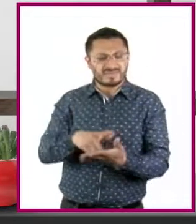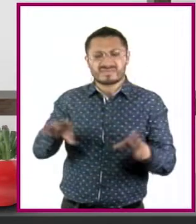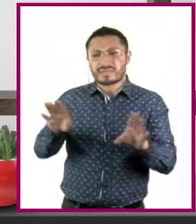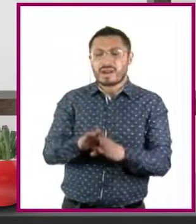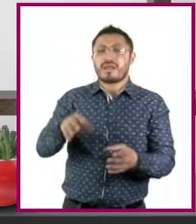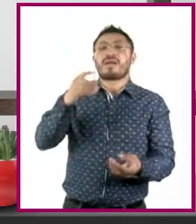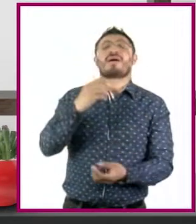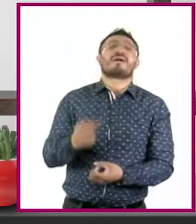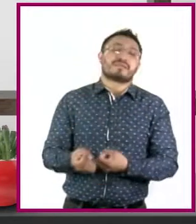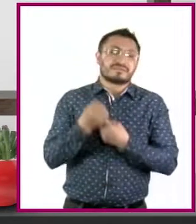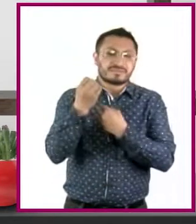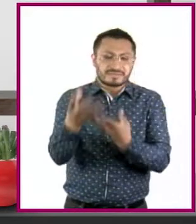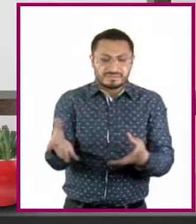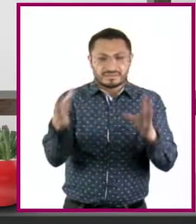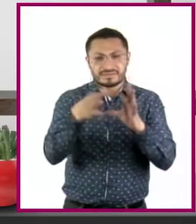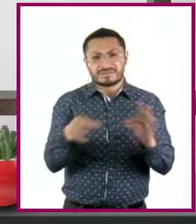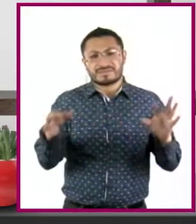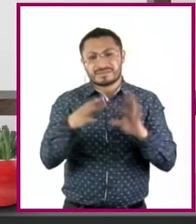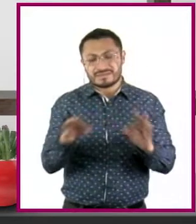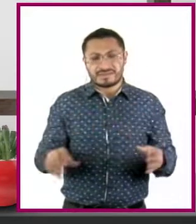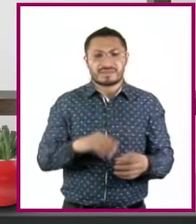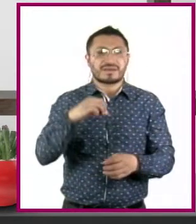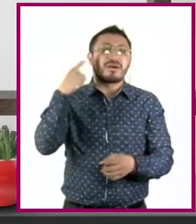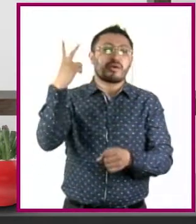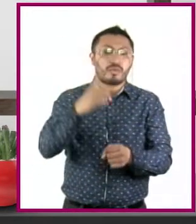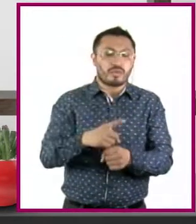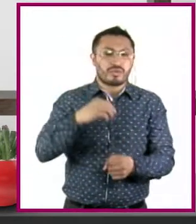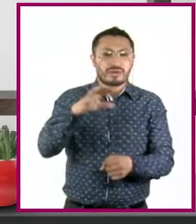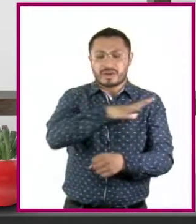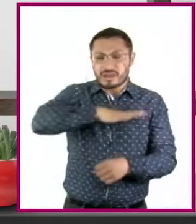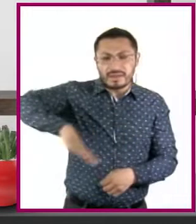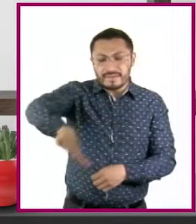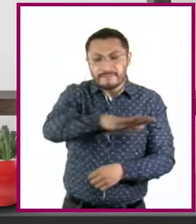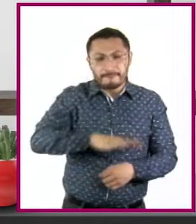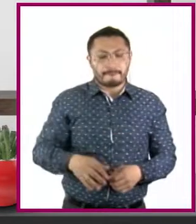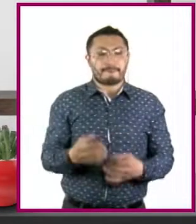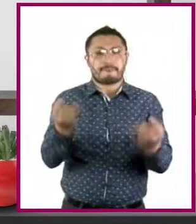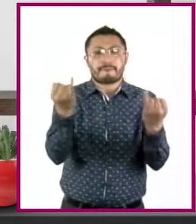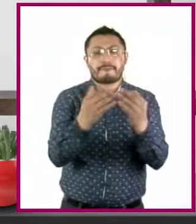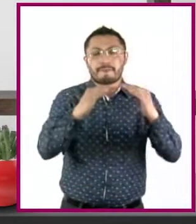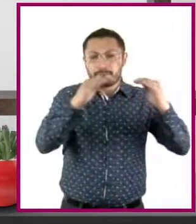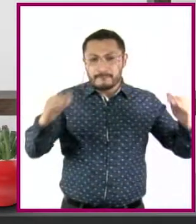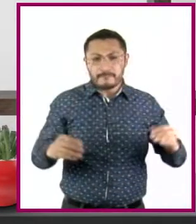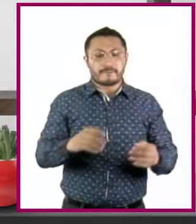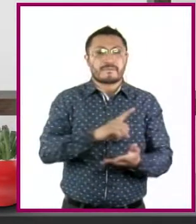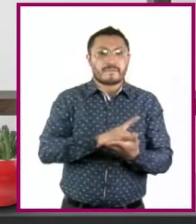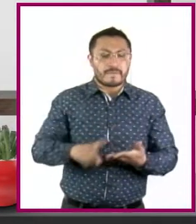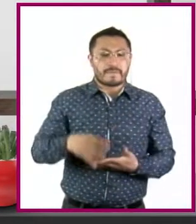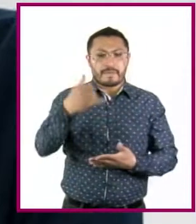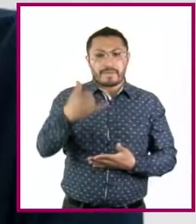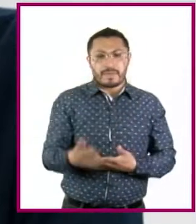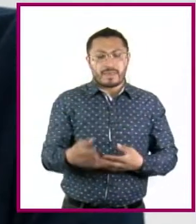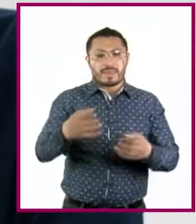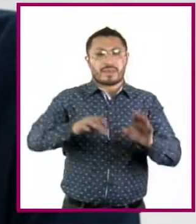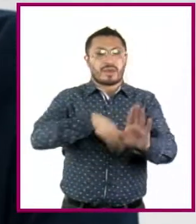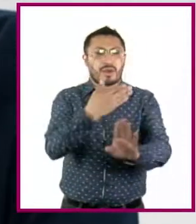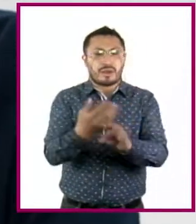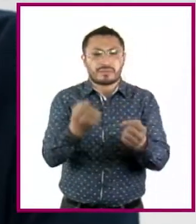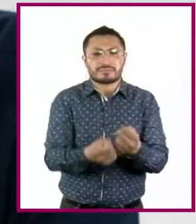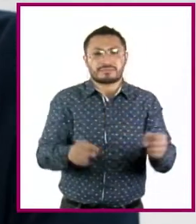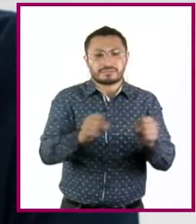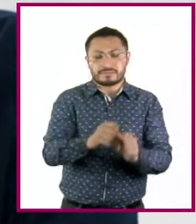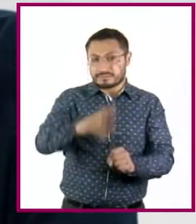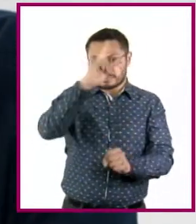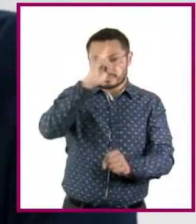de la voluntad general, destinada a promocionar esta equidad de derechos y prohibir solo acciones dañinas para la sociedad.